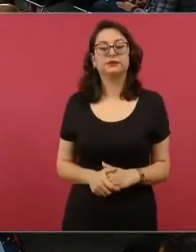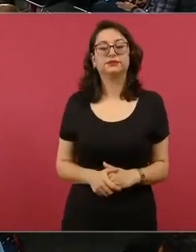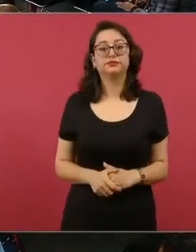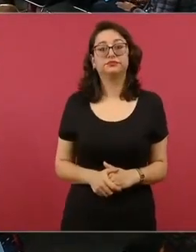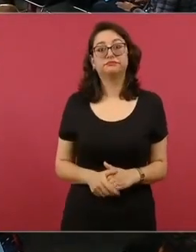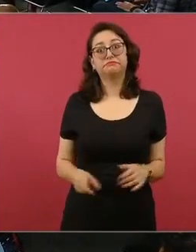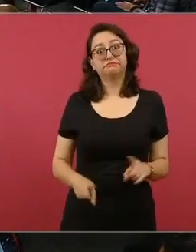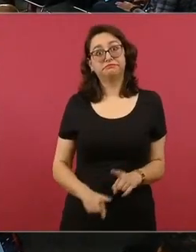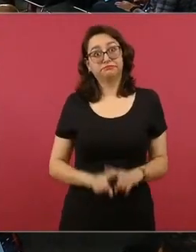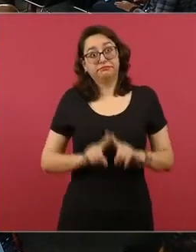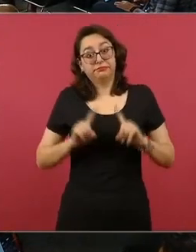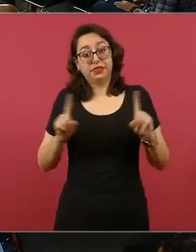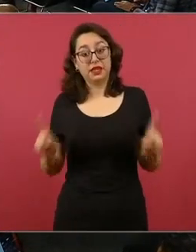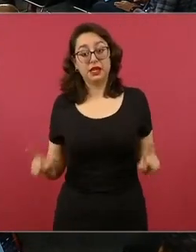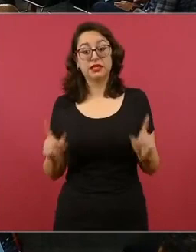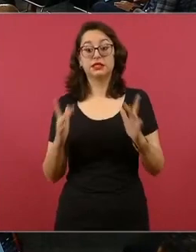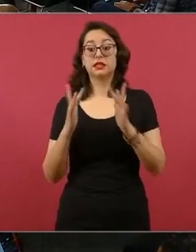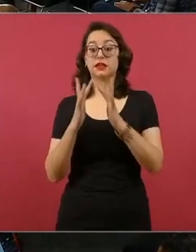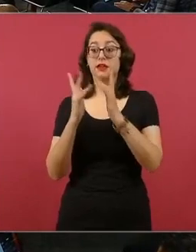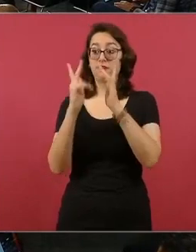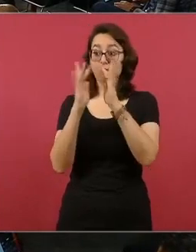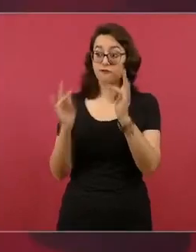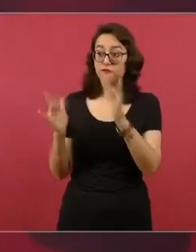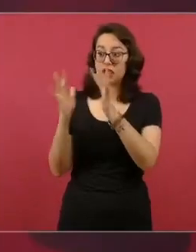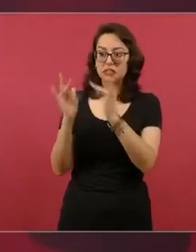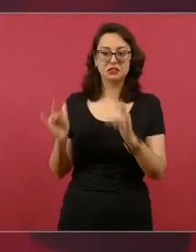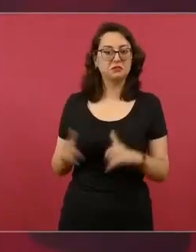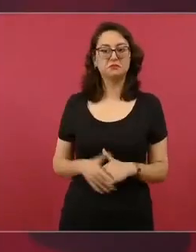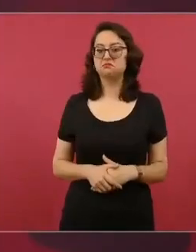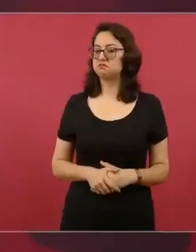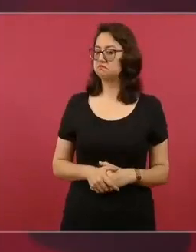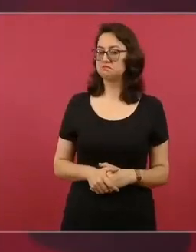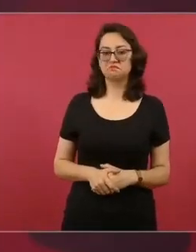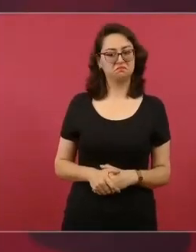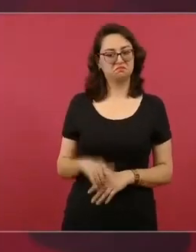distinta, no cooperan.